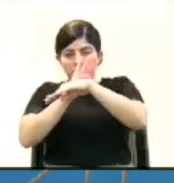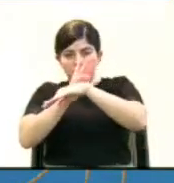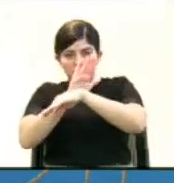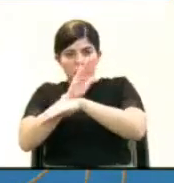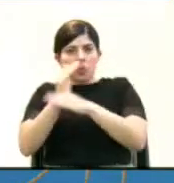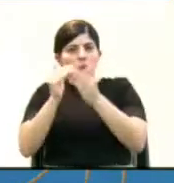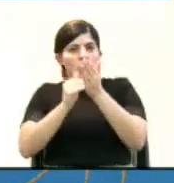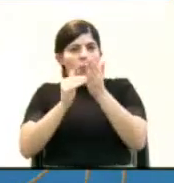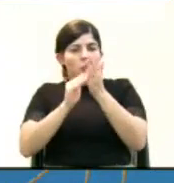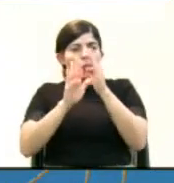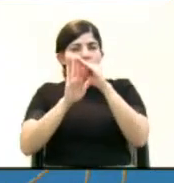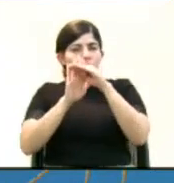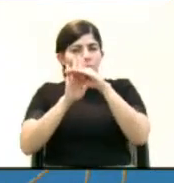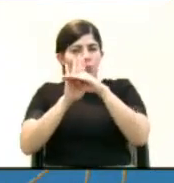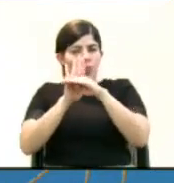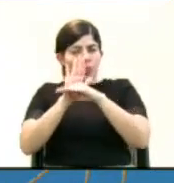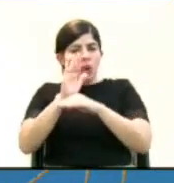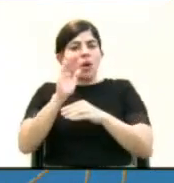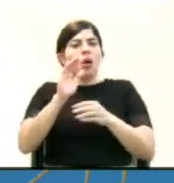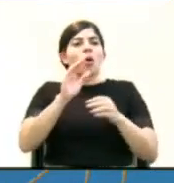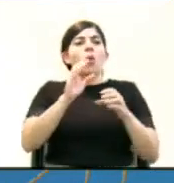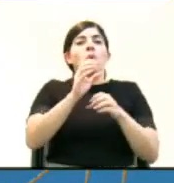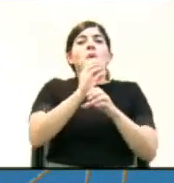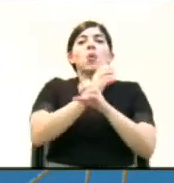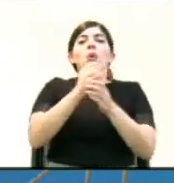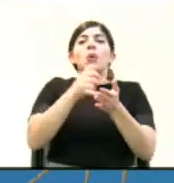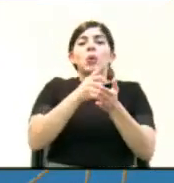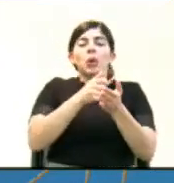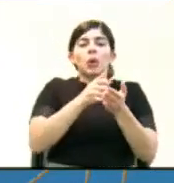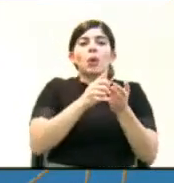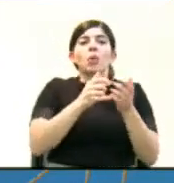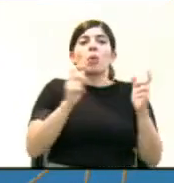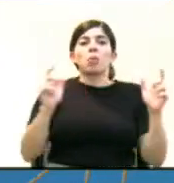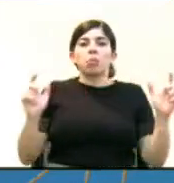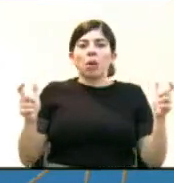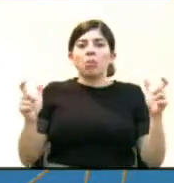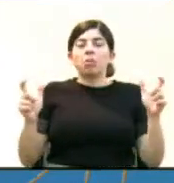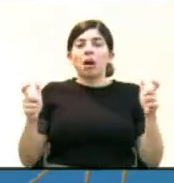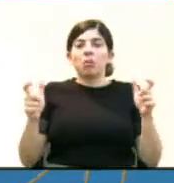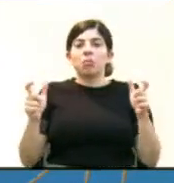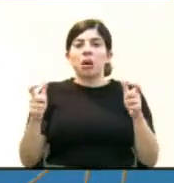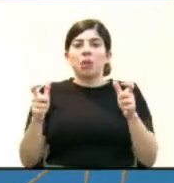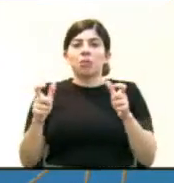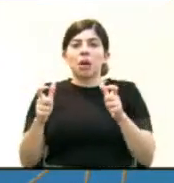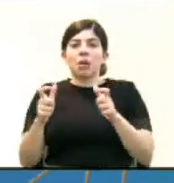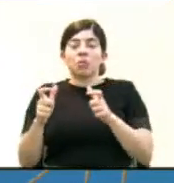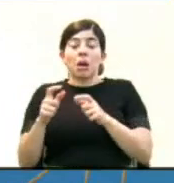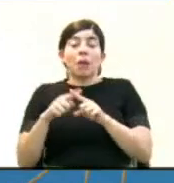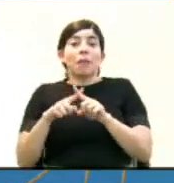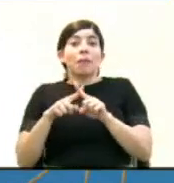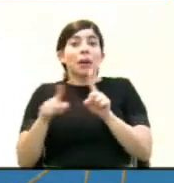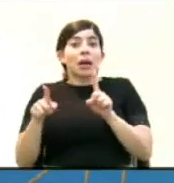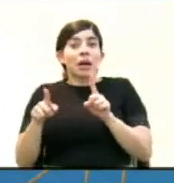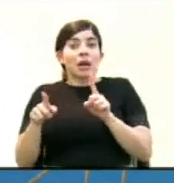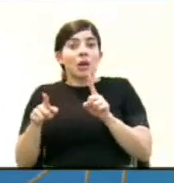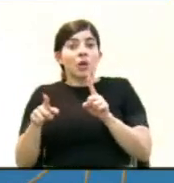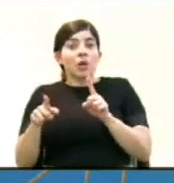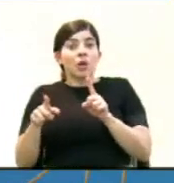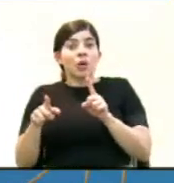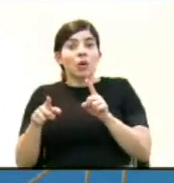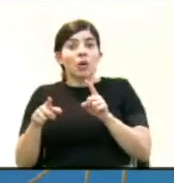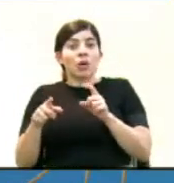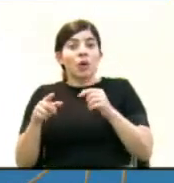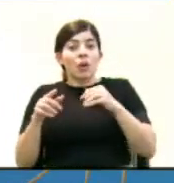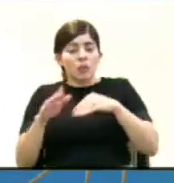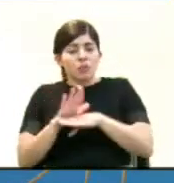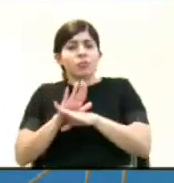a vaciar las unidades de cuidados intensivos, pero llegamos al umbral donde estamos, el